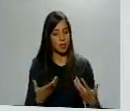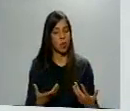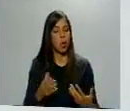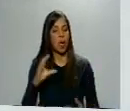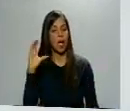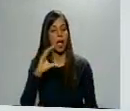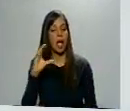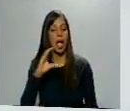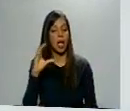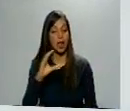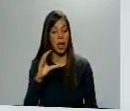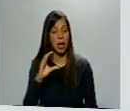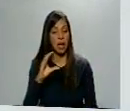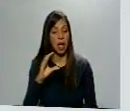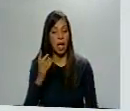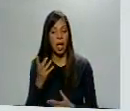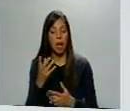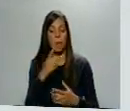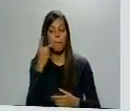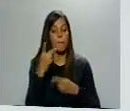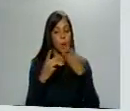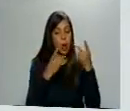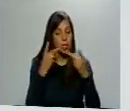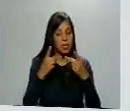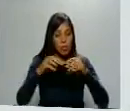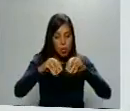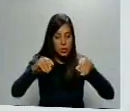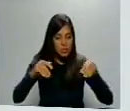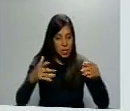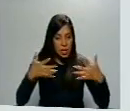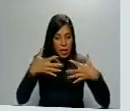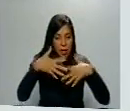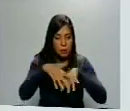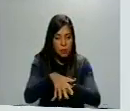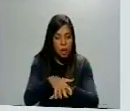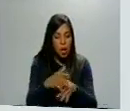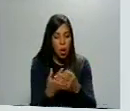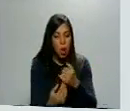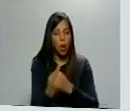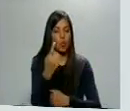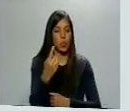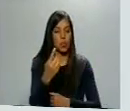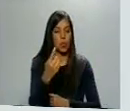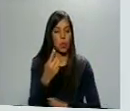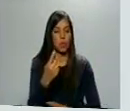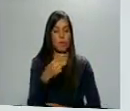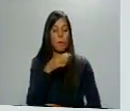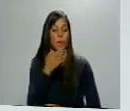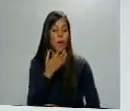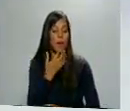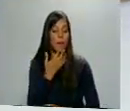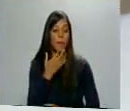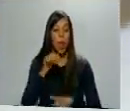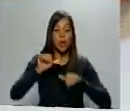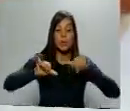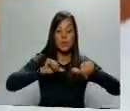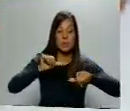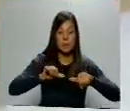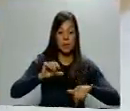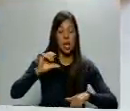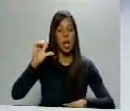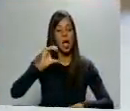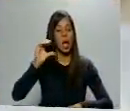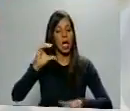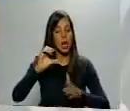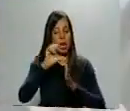Caracas fuese una unidad político-territorial. Por eso cuando se hablaba de distrito capital, era